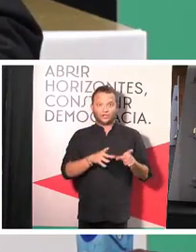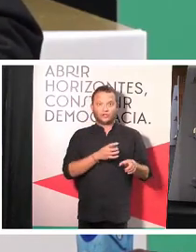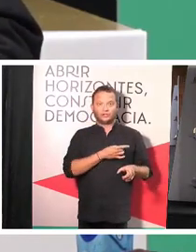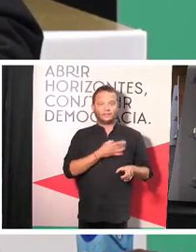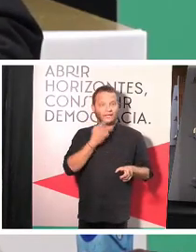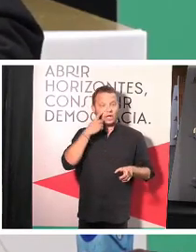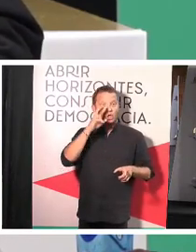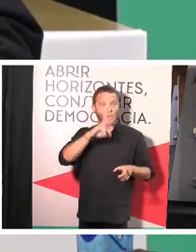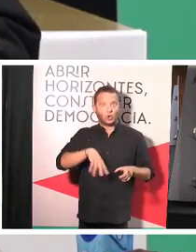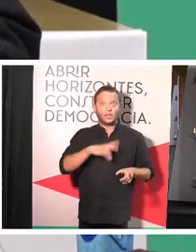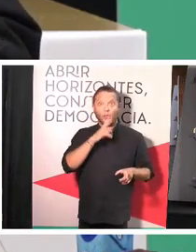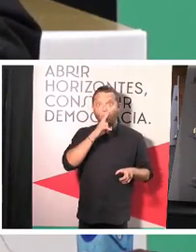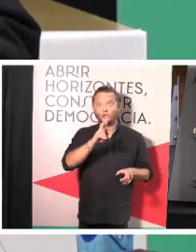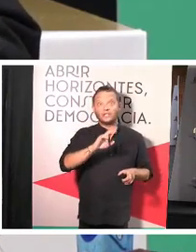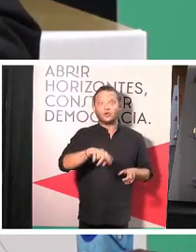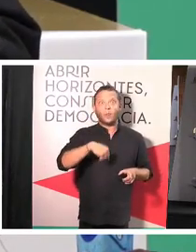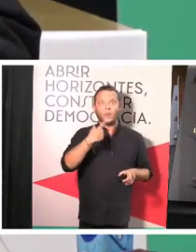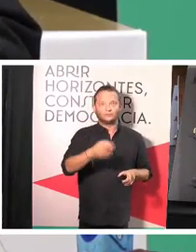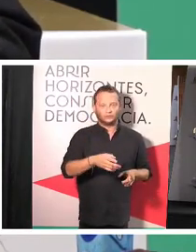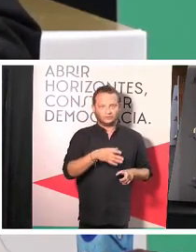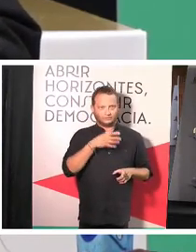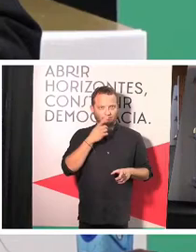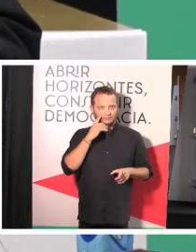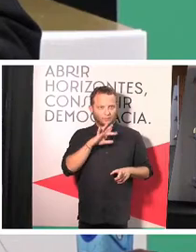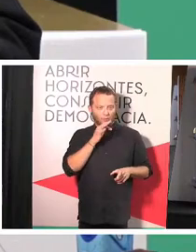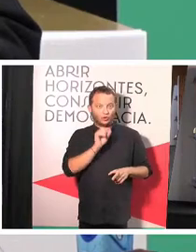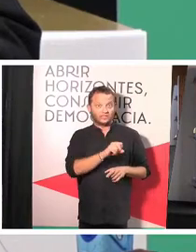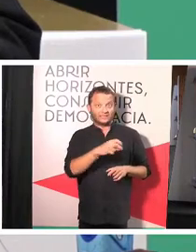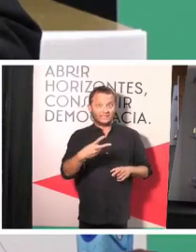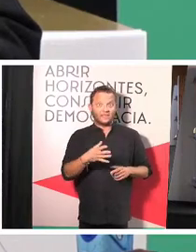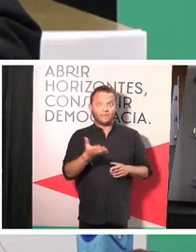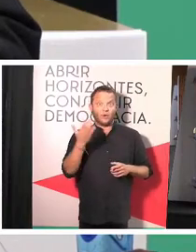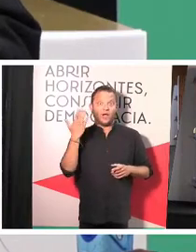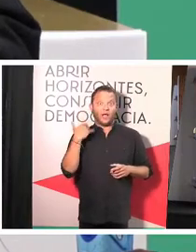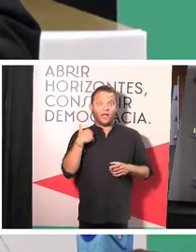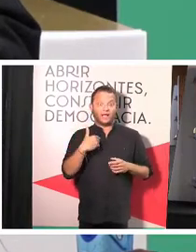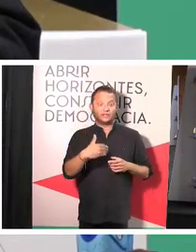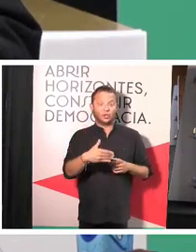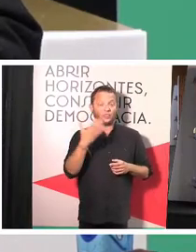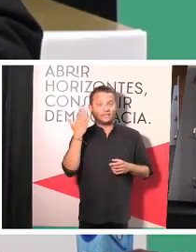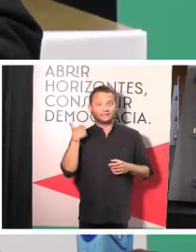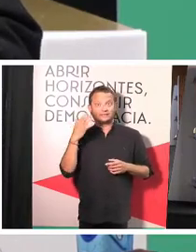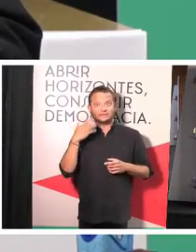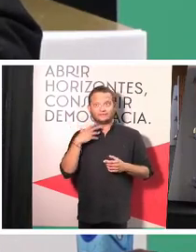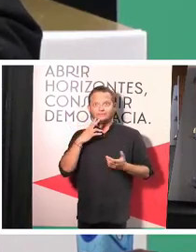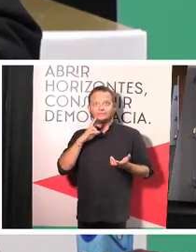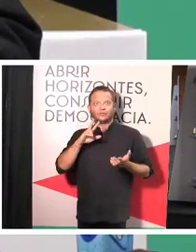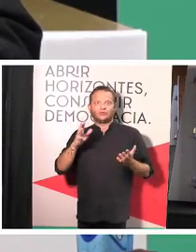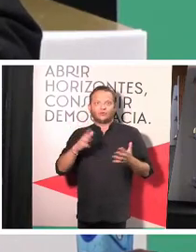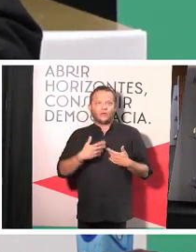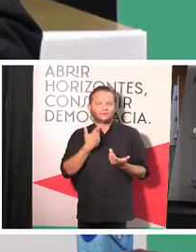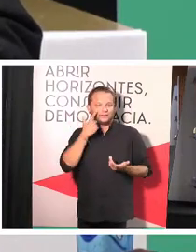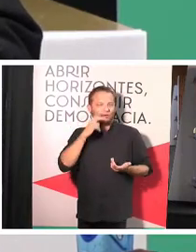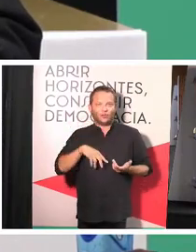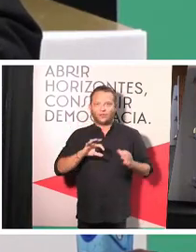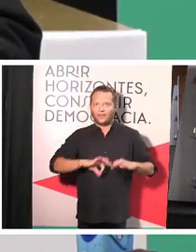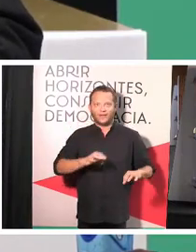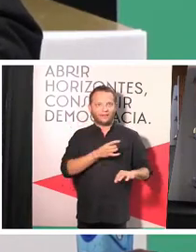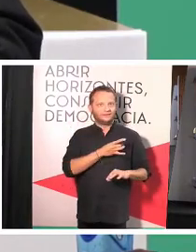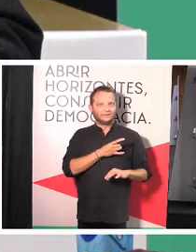es reconocida al cabo de 2 años por sentencia, porque para entonces no es